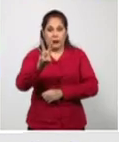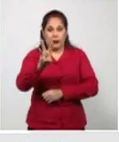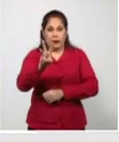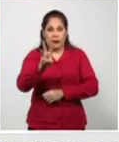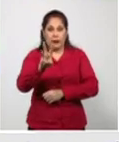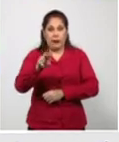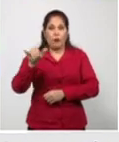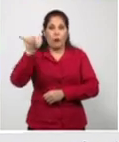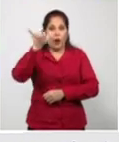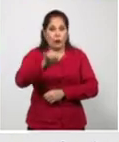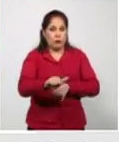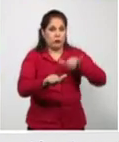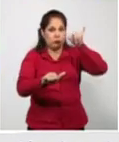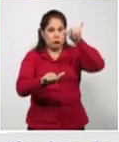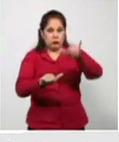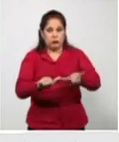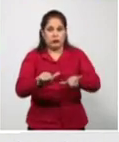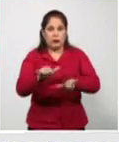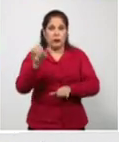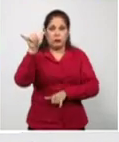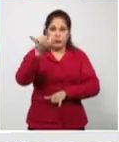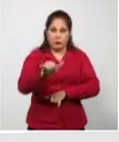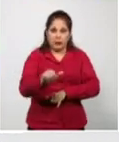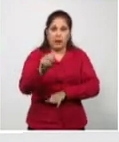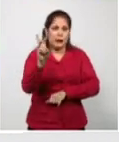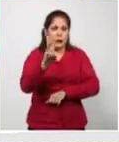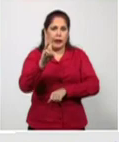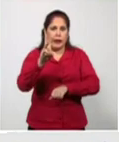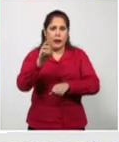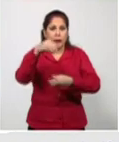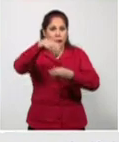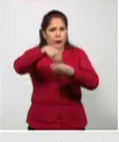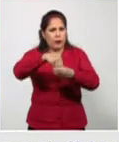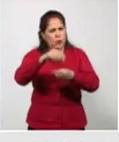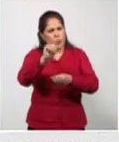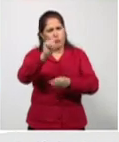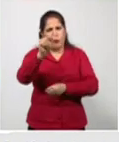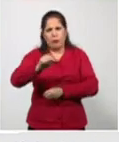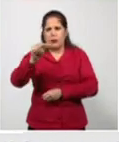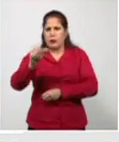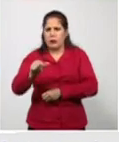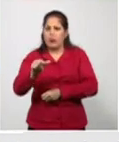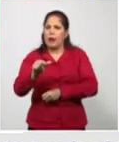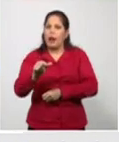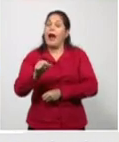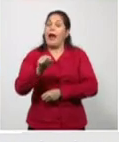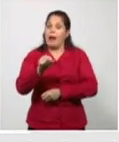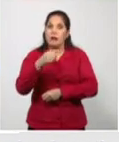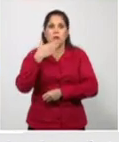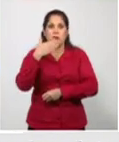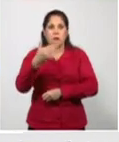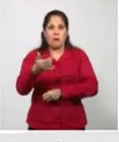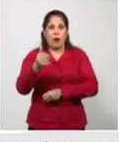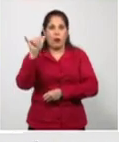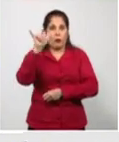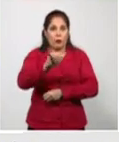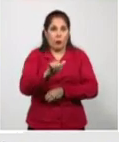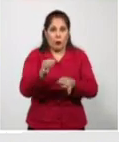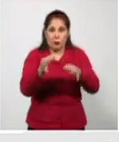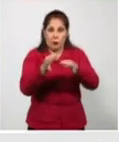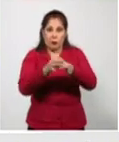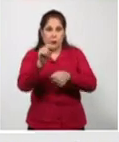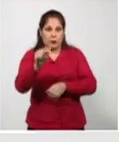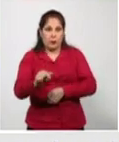vuelos, uno con muy pocos pasajeros, ya empieza a tener un efecto en la reducción, incluso